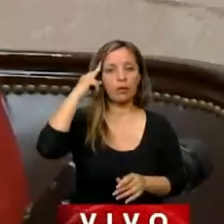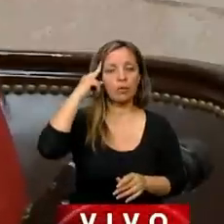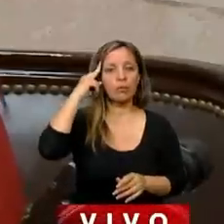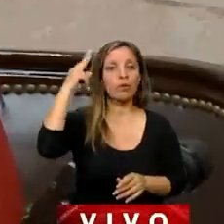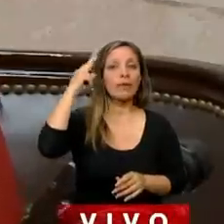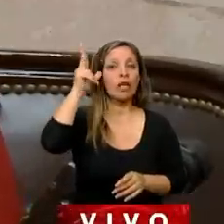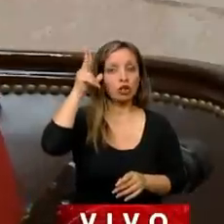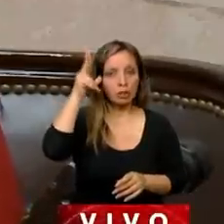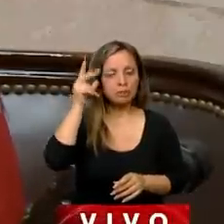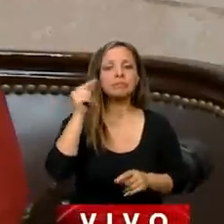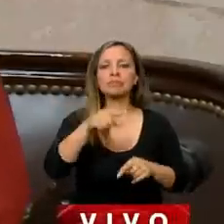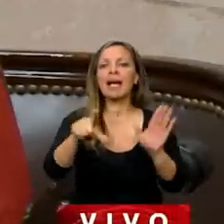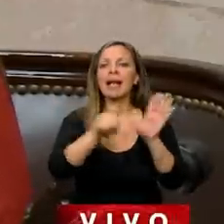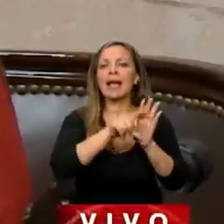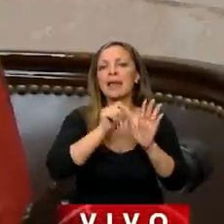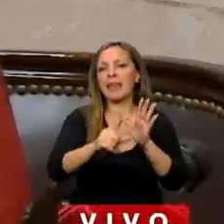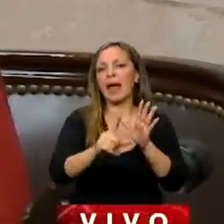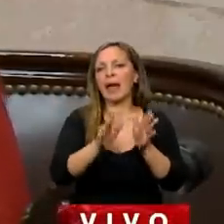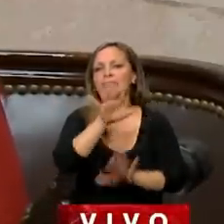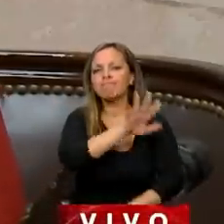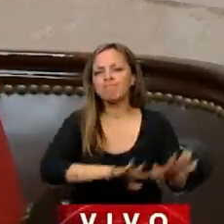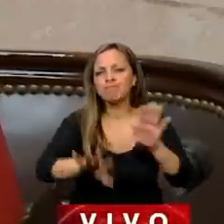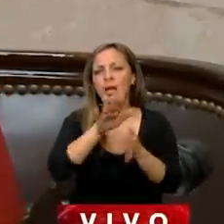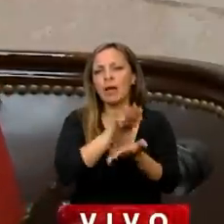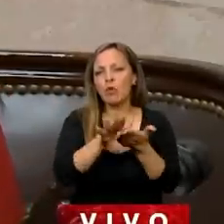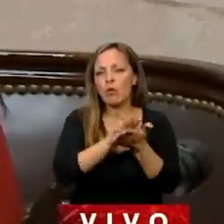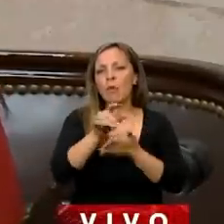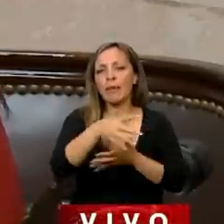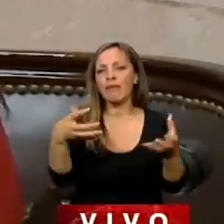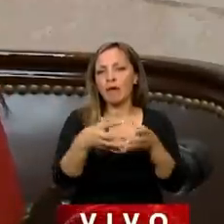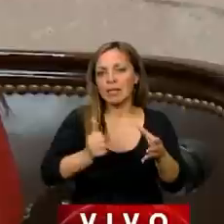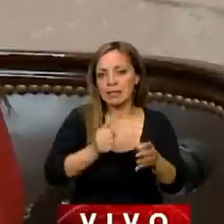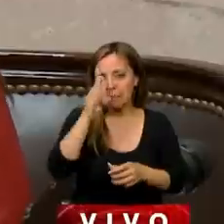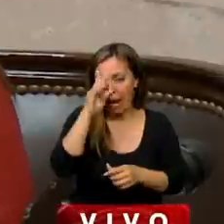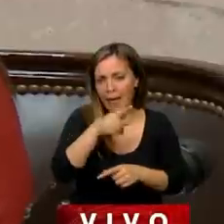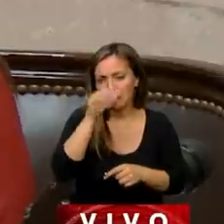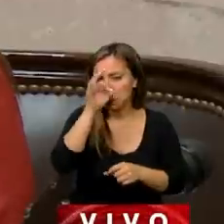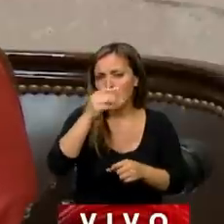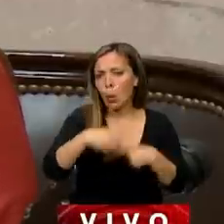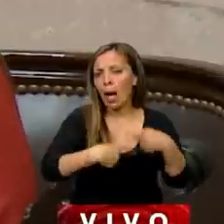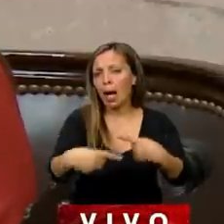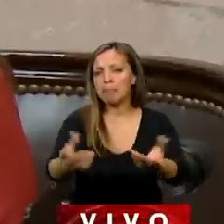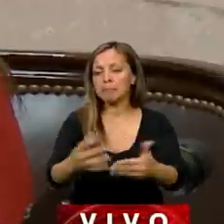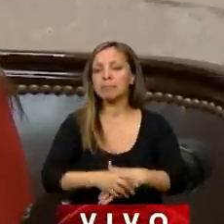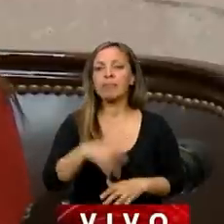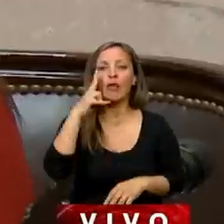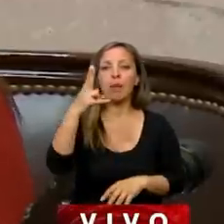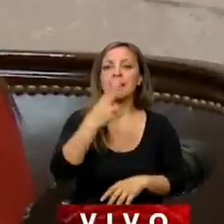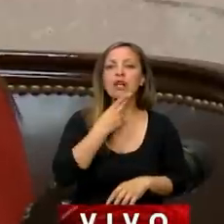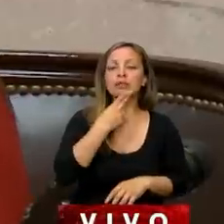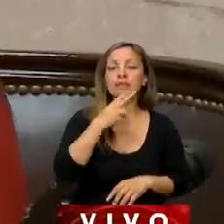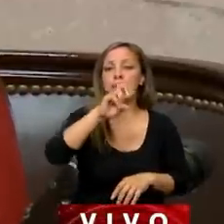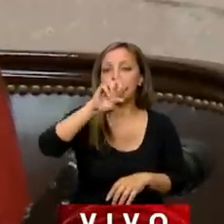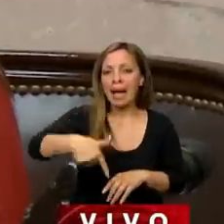de reestructuración de las Fuerzas Armadas nunca se puso en práctica. En 2011, el plan de